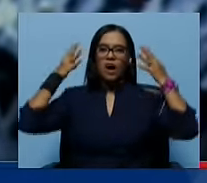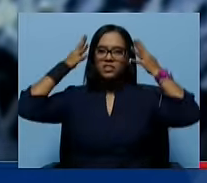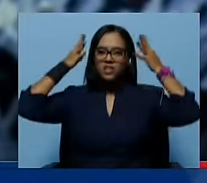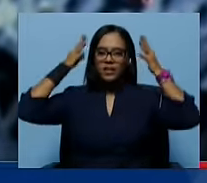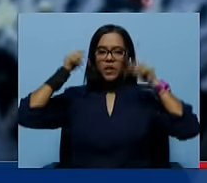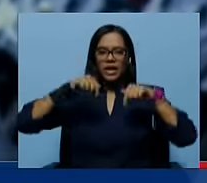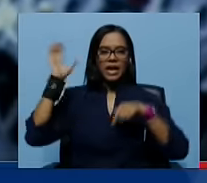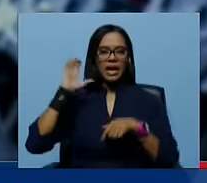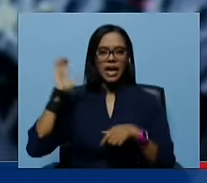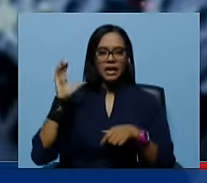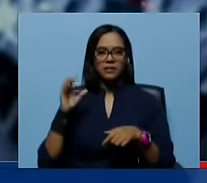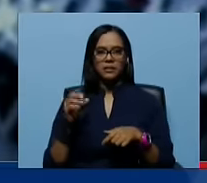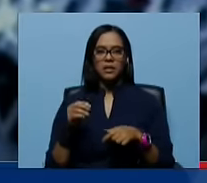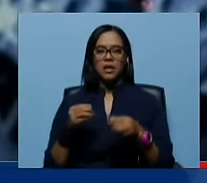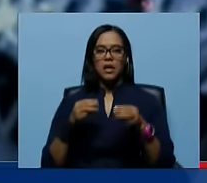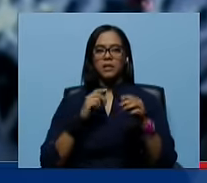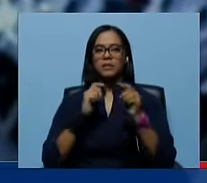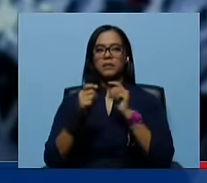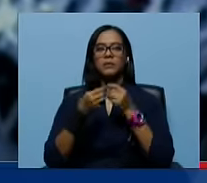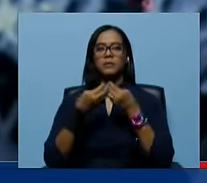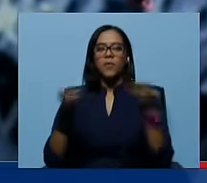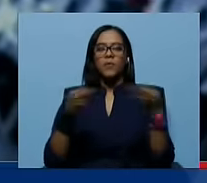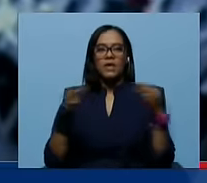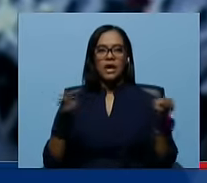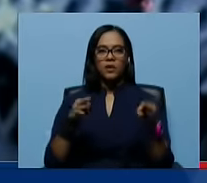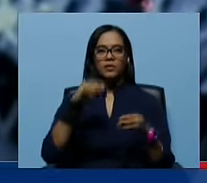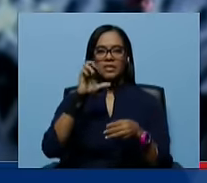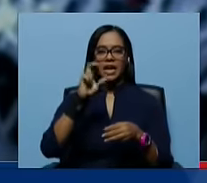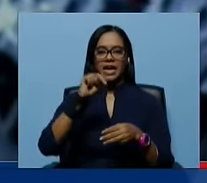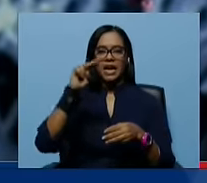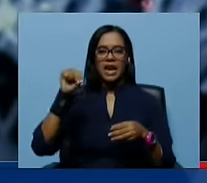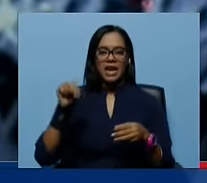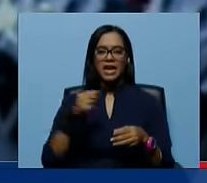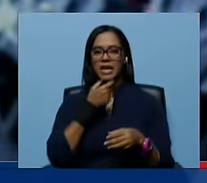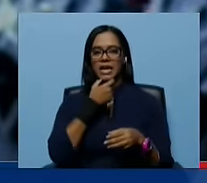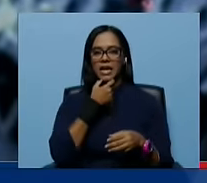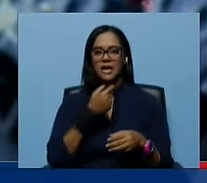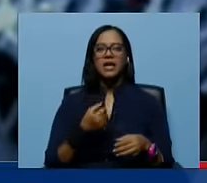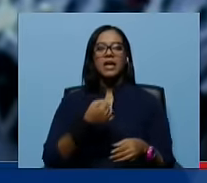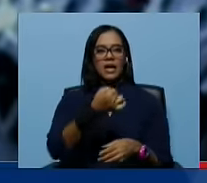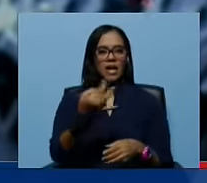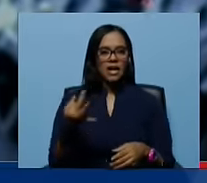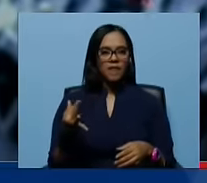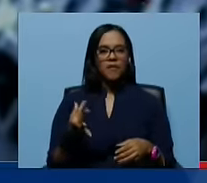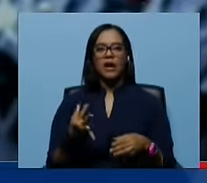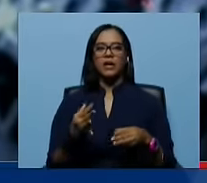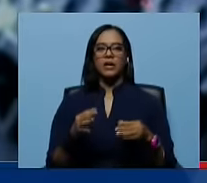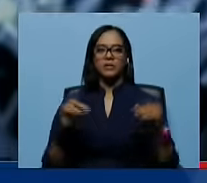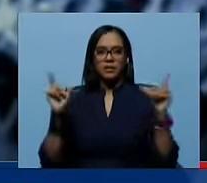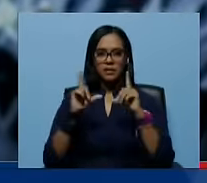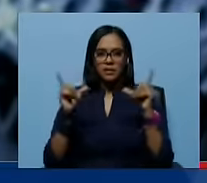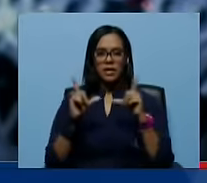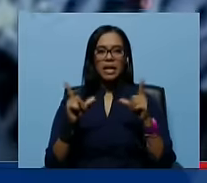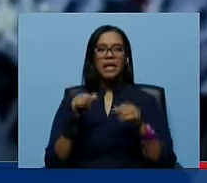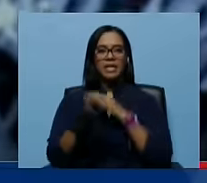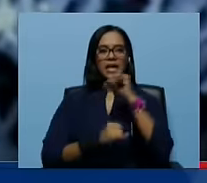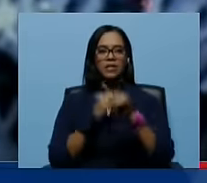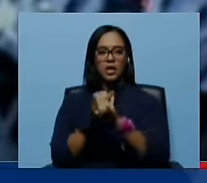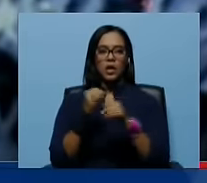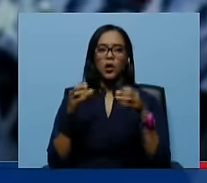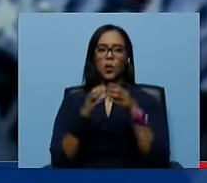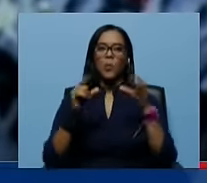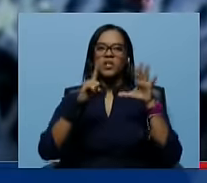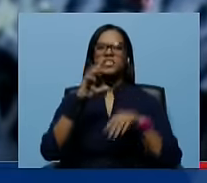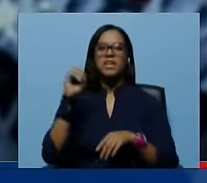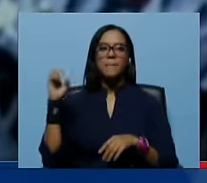transmitido por CNN en inglés, por Bloomberg y por varias emisoras internacionales, con un grupo de 100 personas